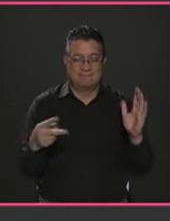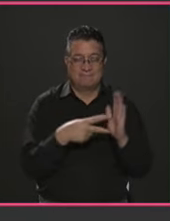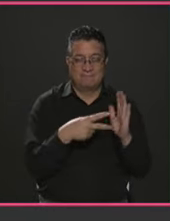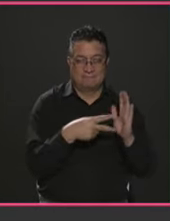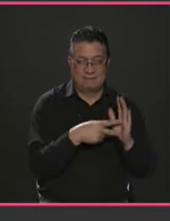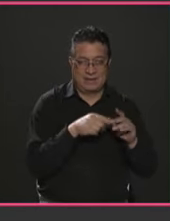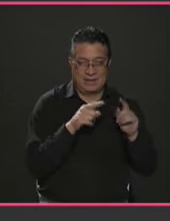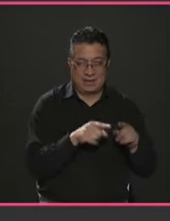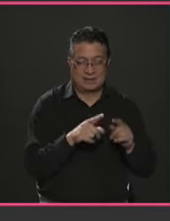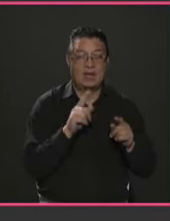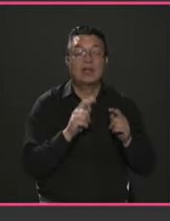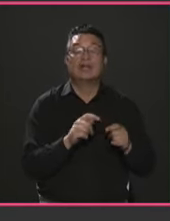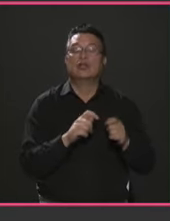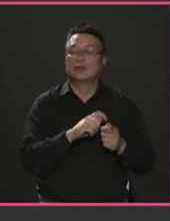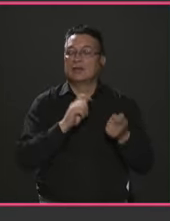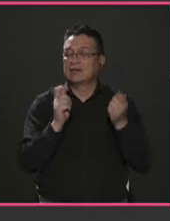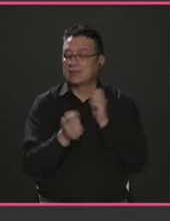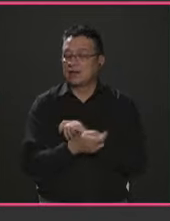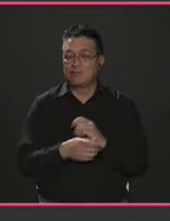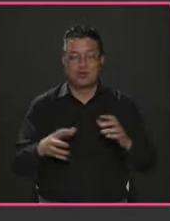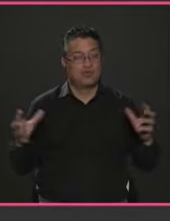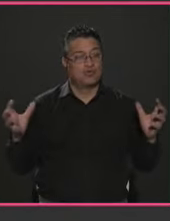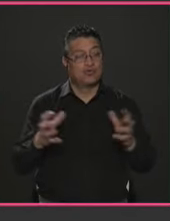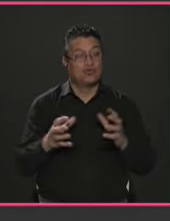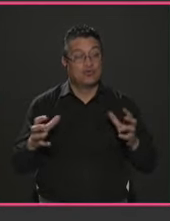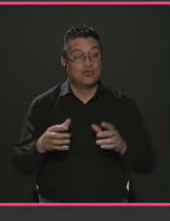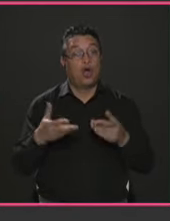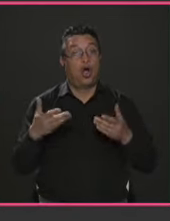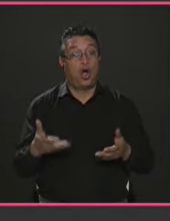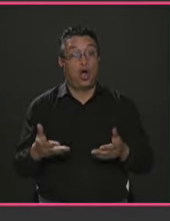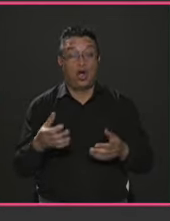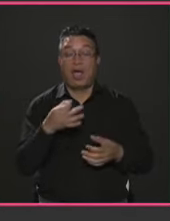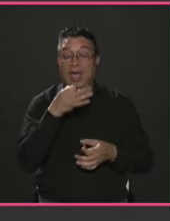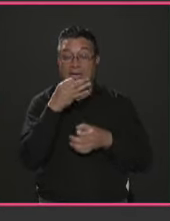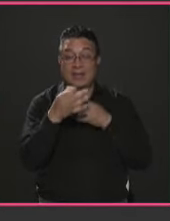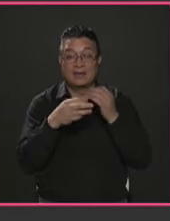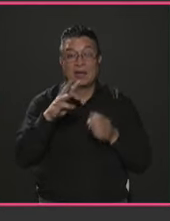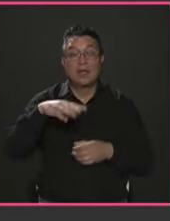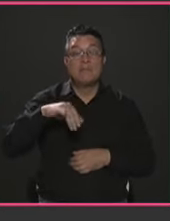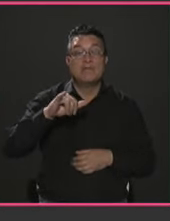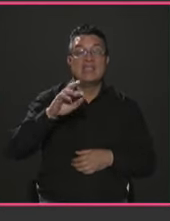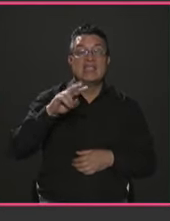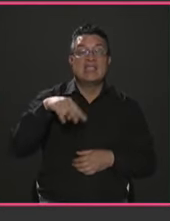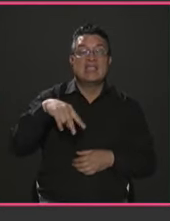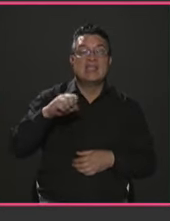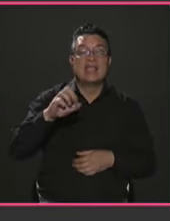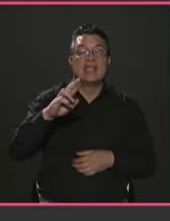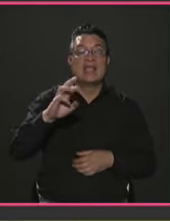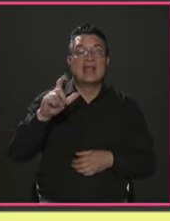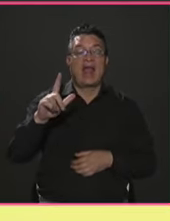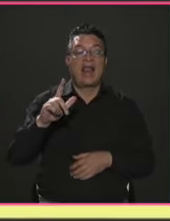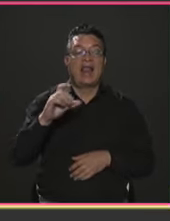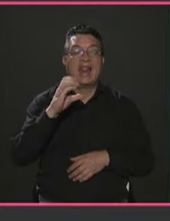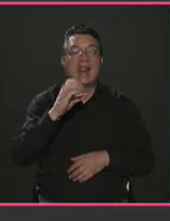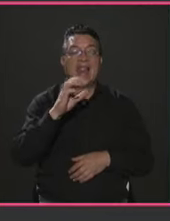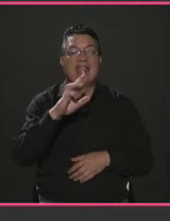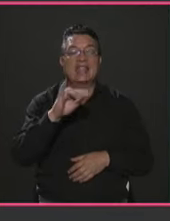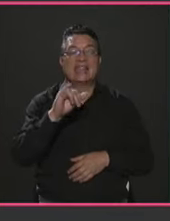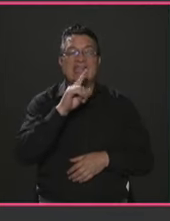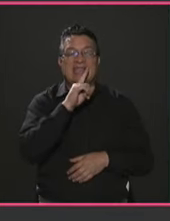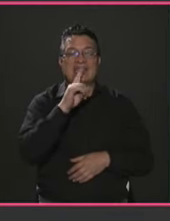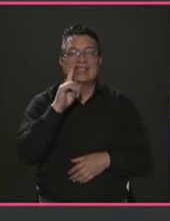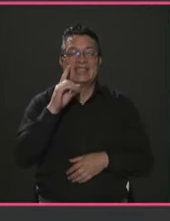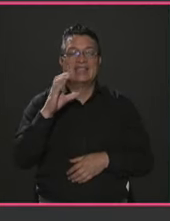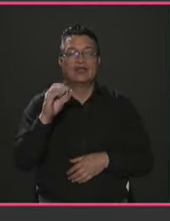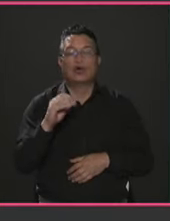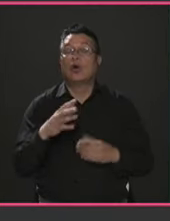y eso tiene un impacto enorme en lo que hoy día se llama los minerales críticos Por qué